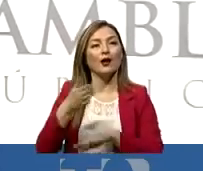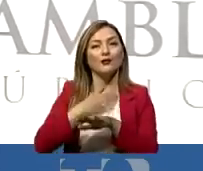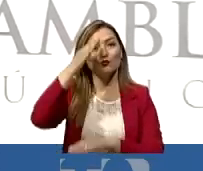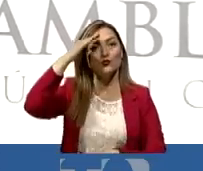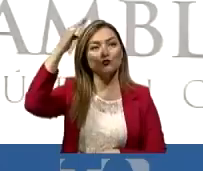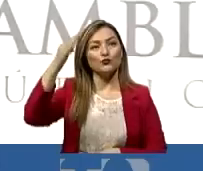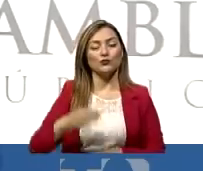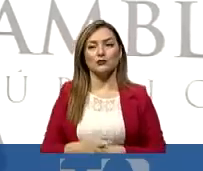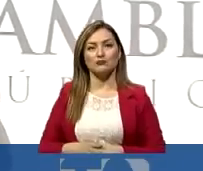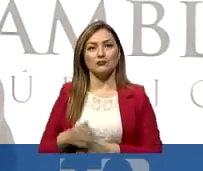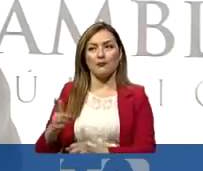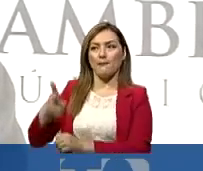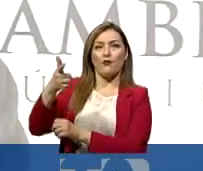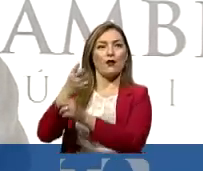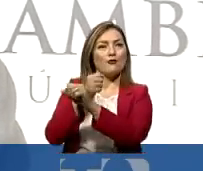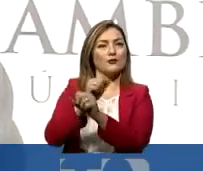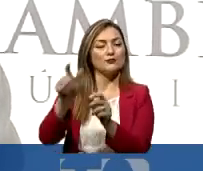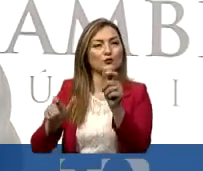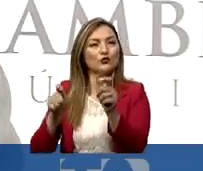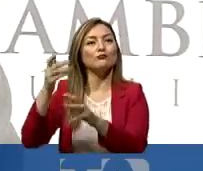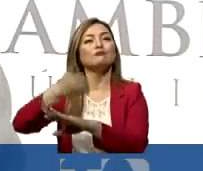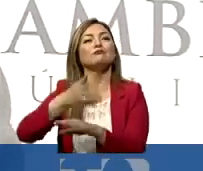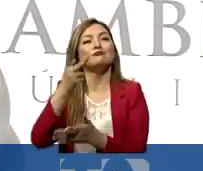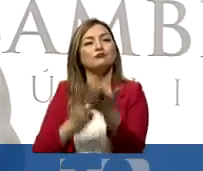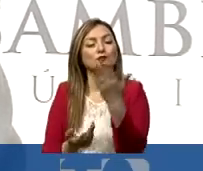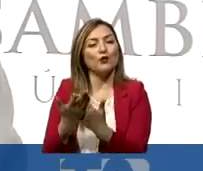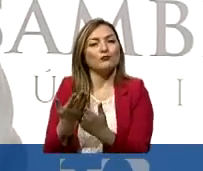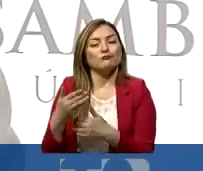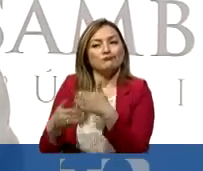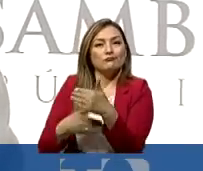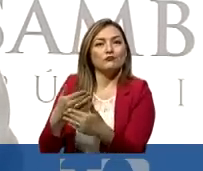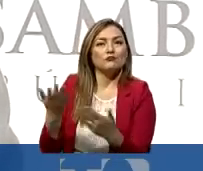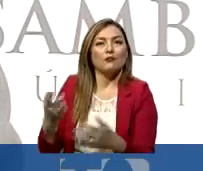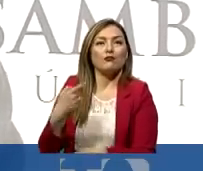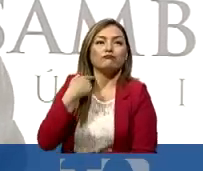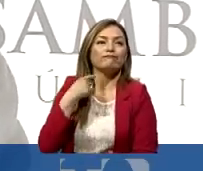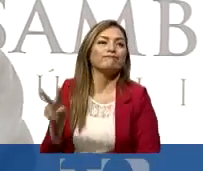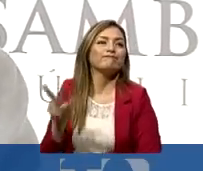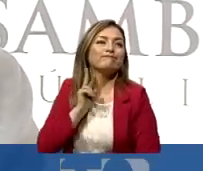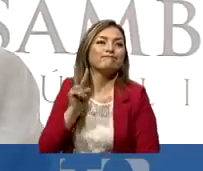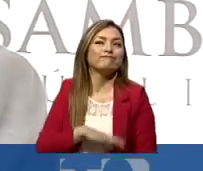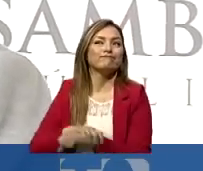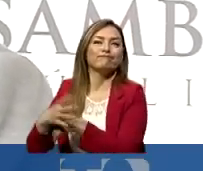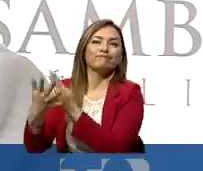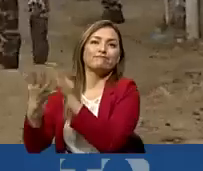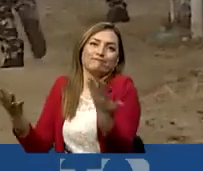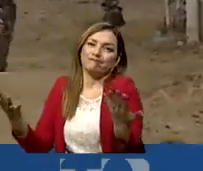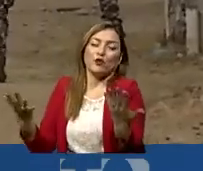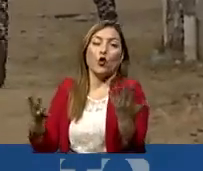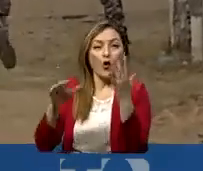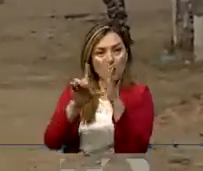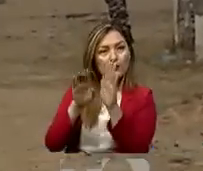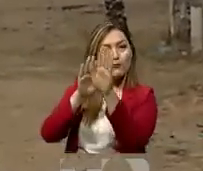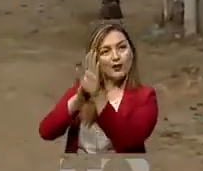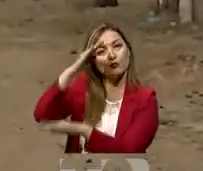en defensa de la ciudadanía y posteriormente terminaba en un proceso que le terminaba perjudicando. Ahora van a tener todo el respaldo del Estado. La ley